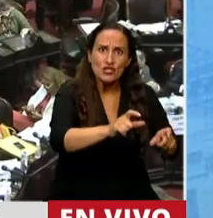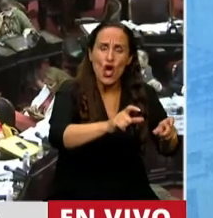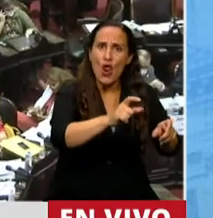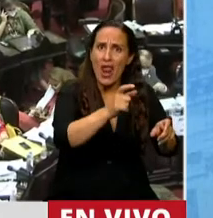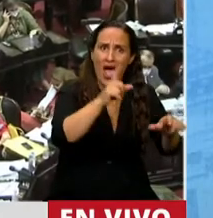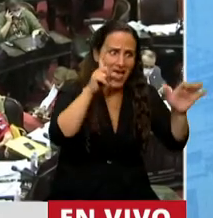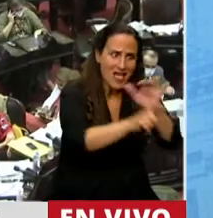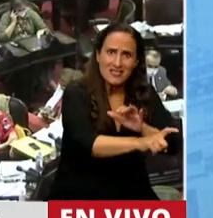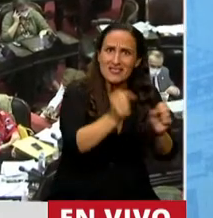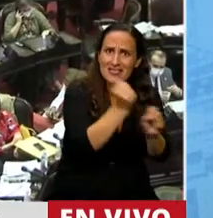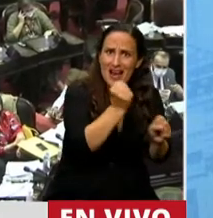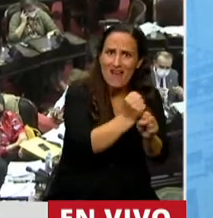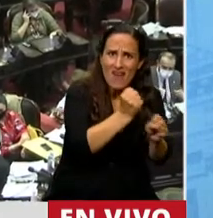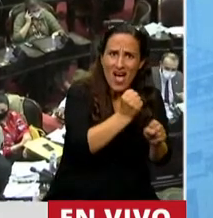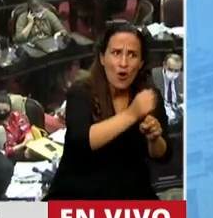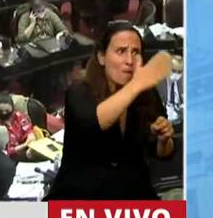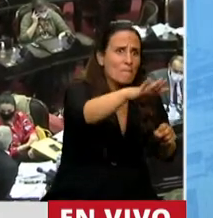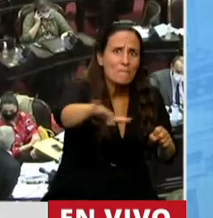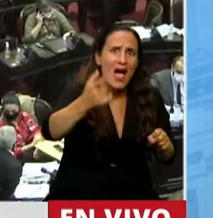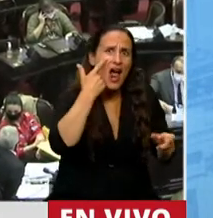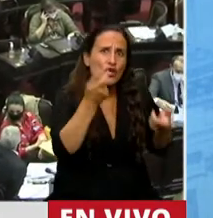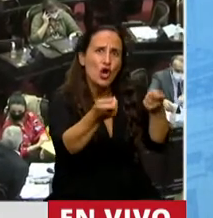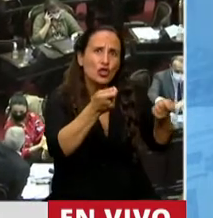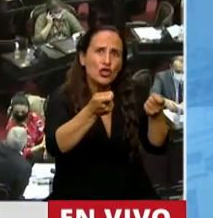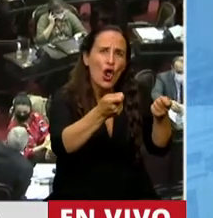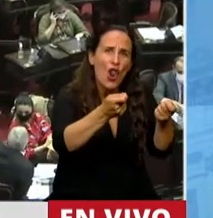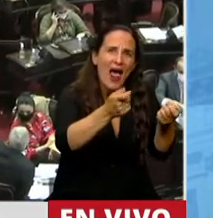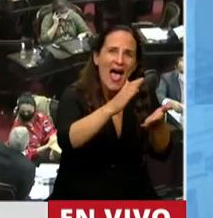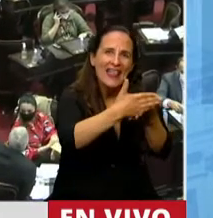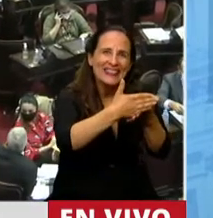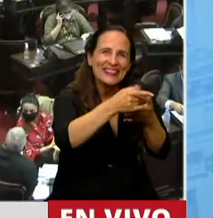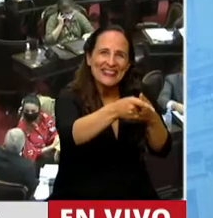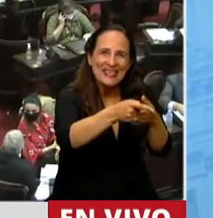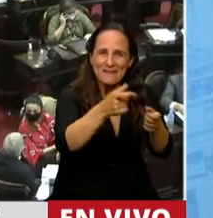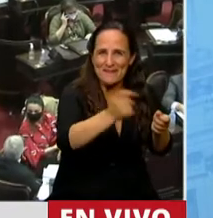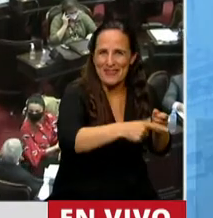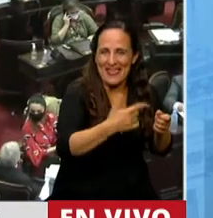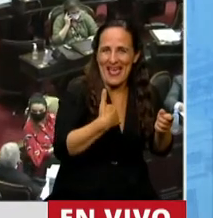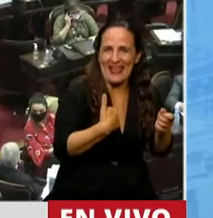desarrollando tareas de vigilancia y control del mar en el límite de la zona económica exclusiva